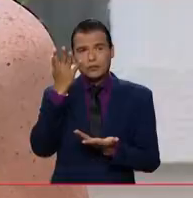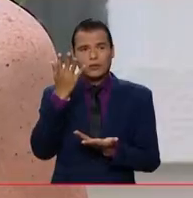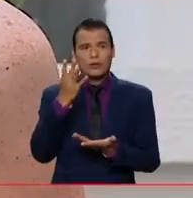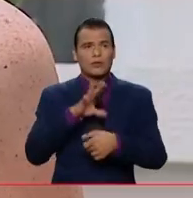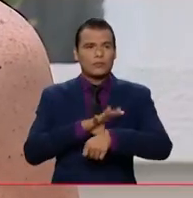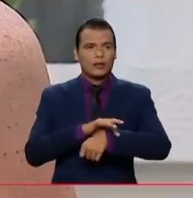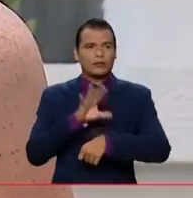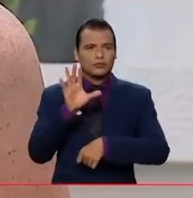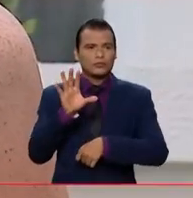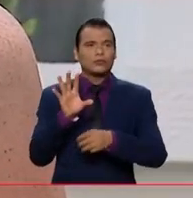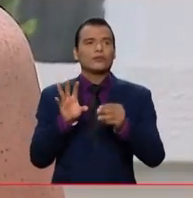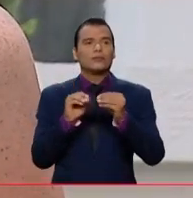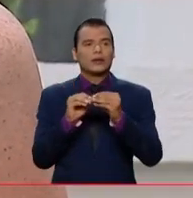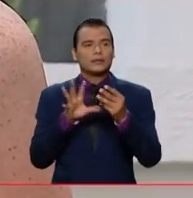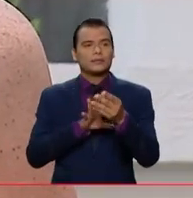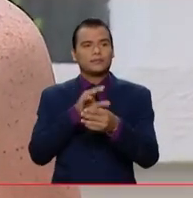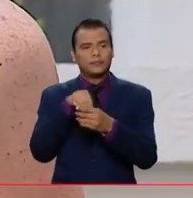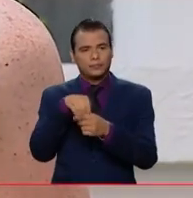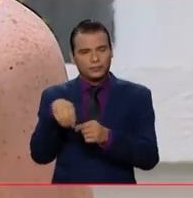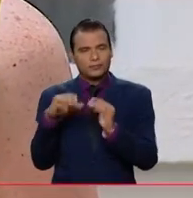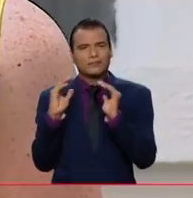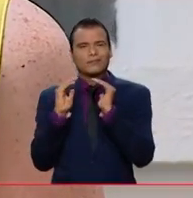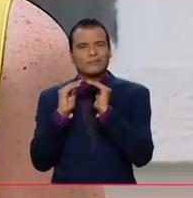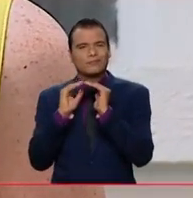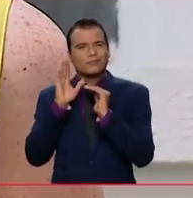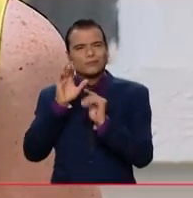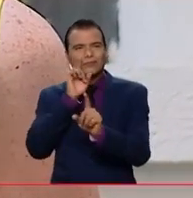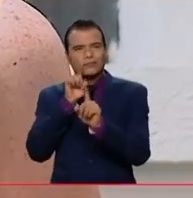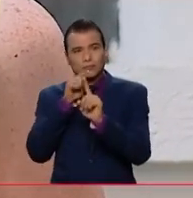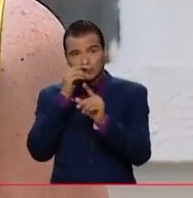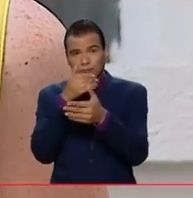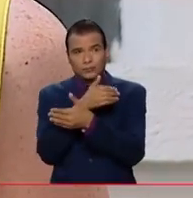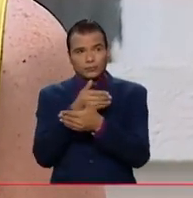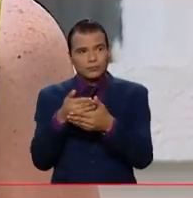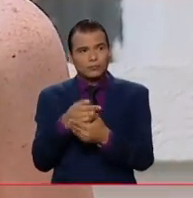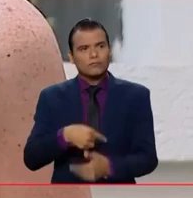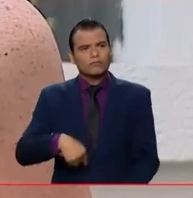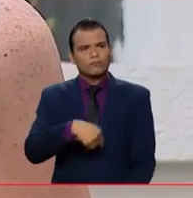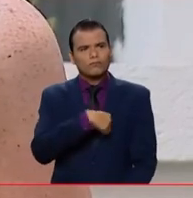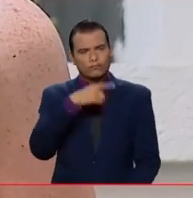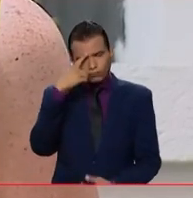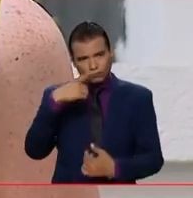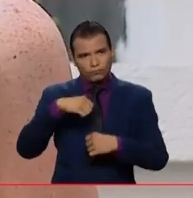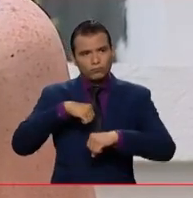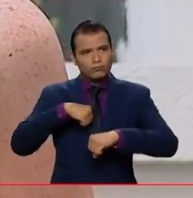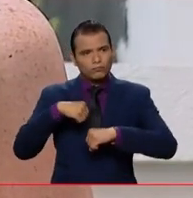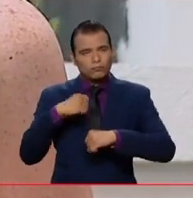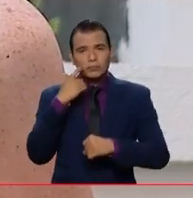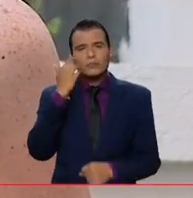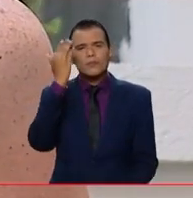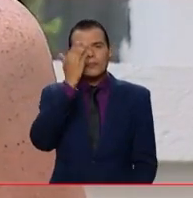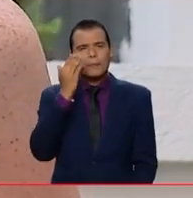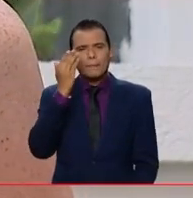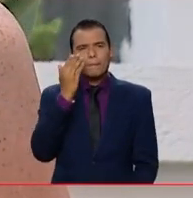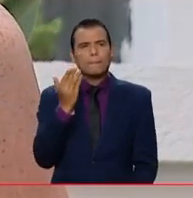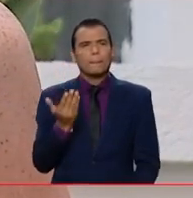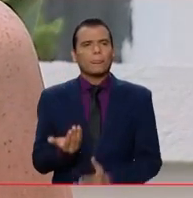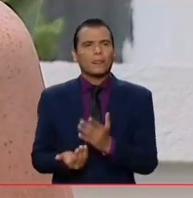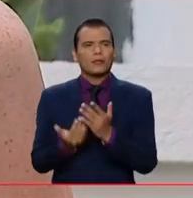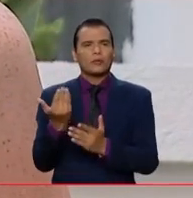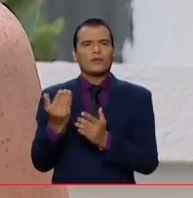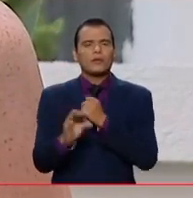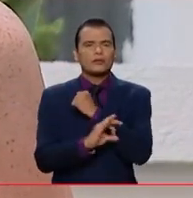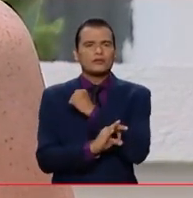sino cuando están aquí en el hogar estamos gestionando y ya hicimos un piloto de un programa psicosocial